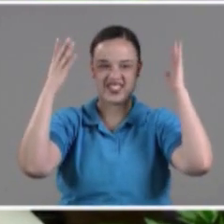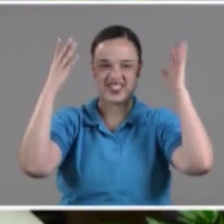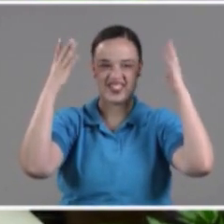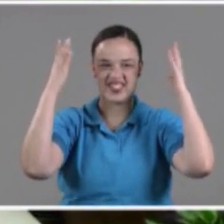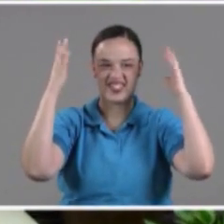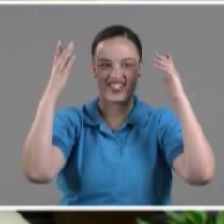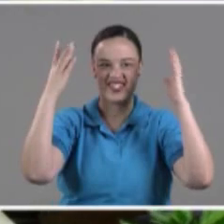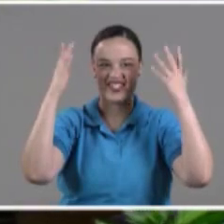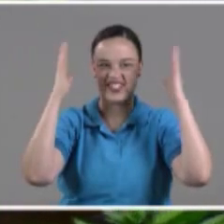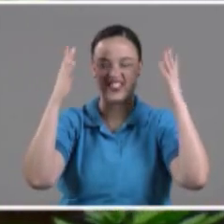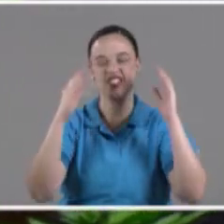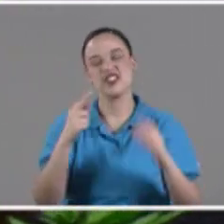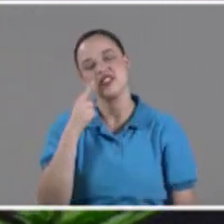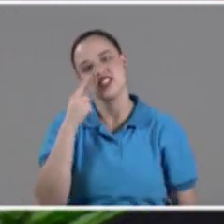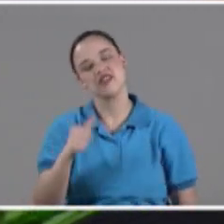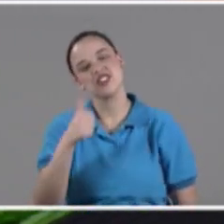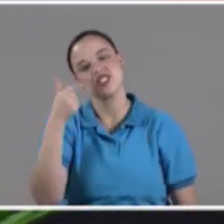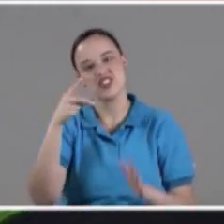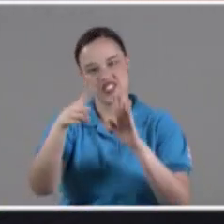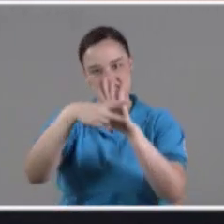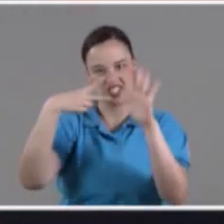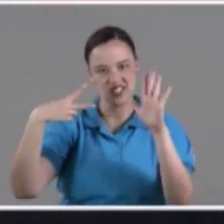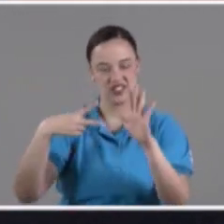este es bien grueso